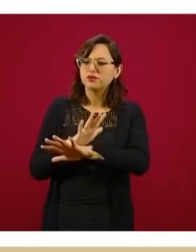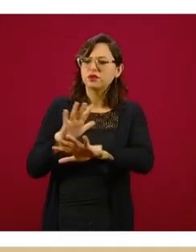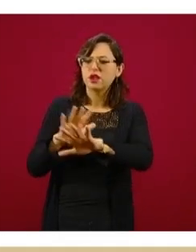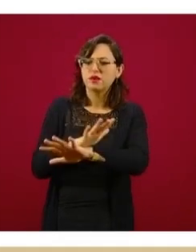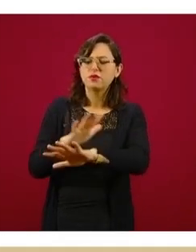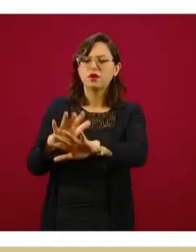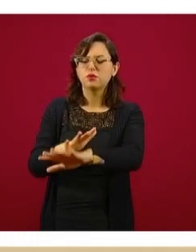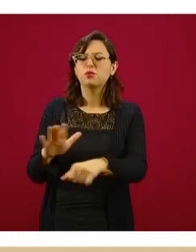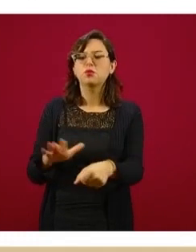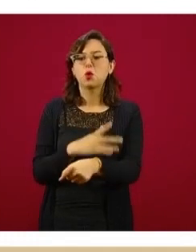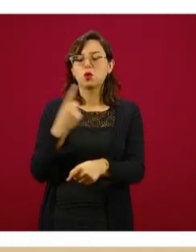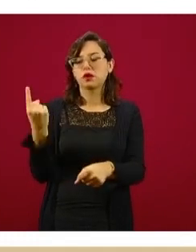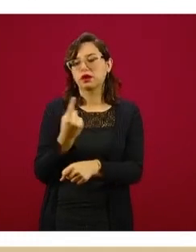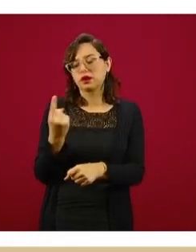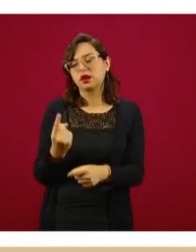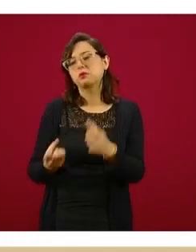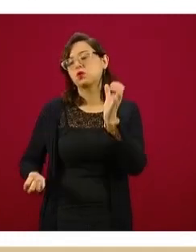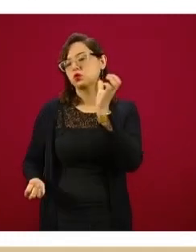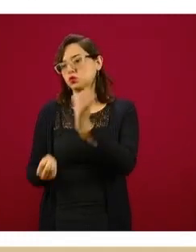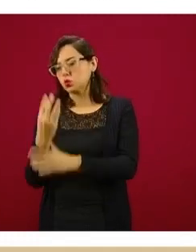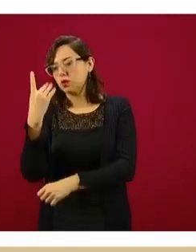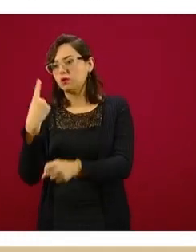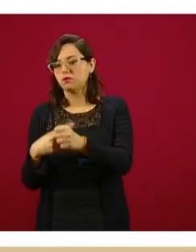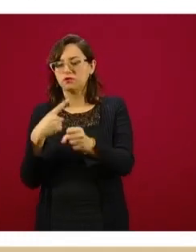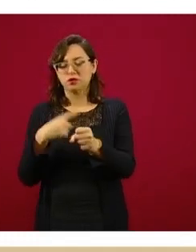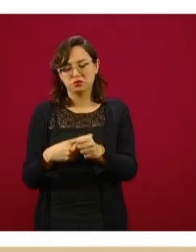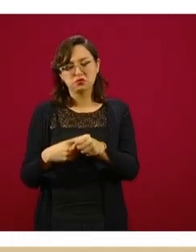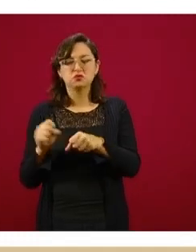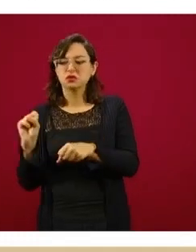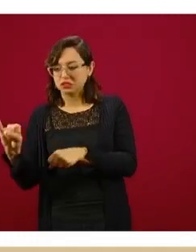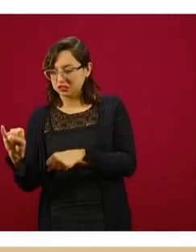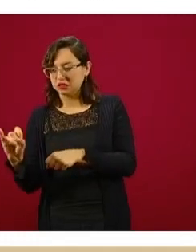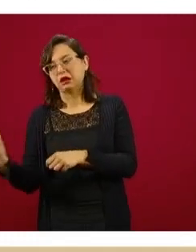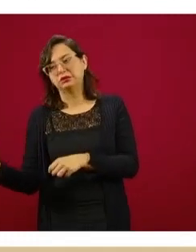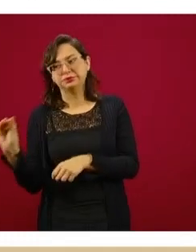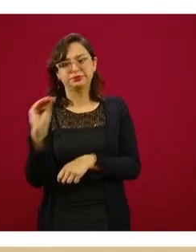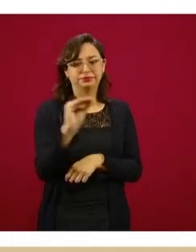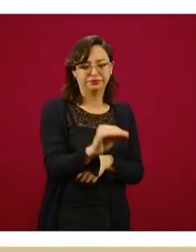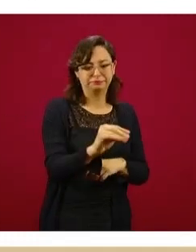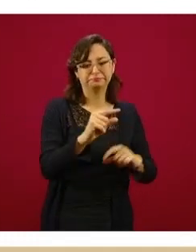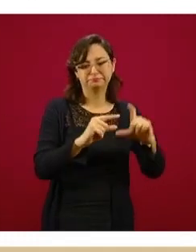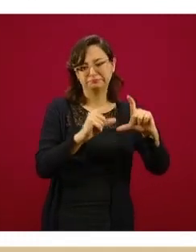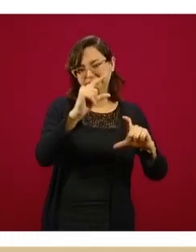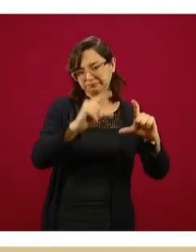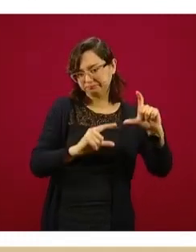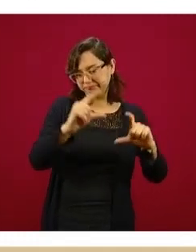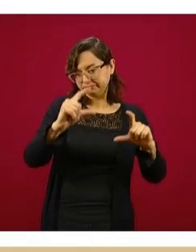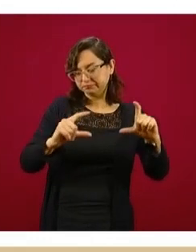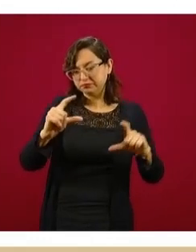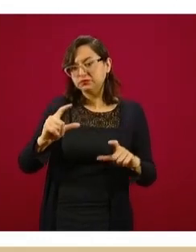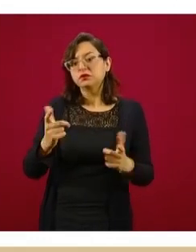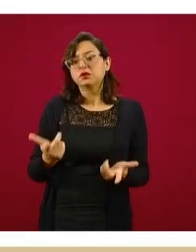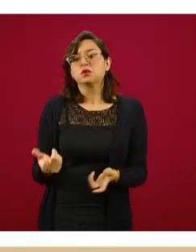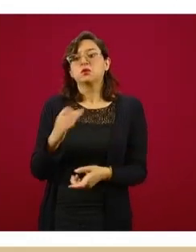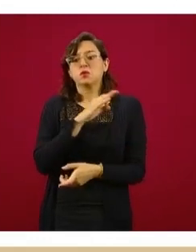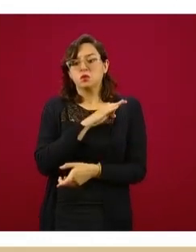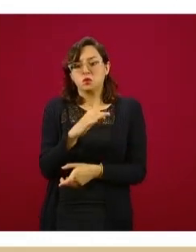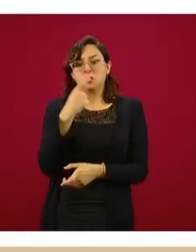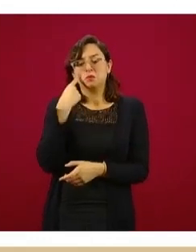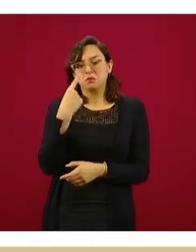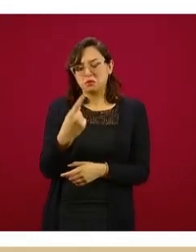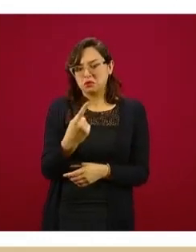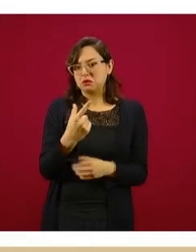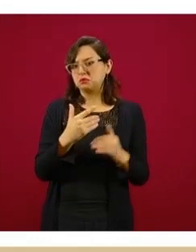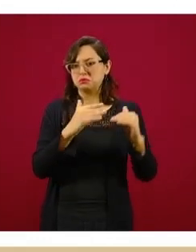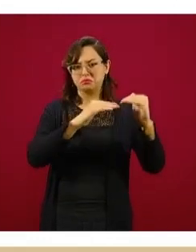casos sospechosos nuevos y algunos pasan a confirmación. Finalmente, lo que vemos es que todavía tiene una señal muy estable